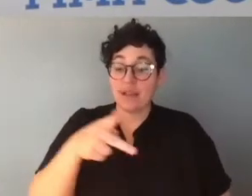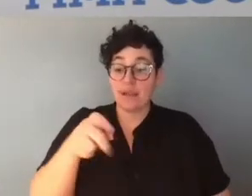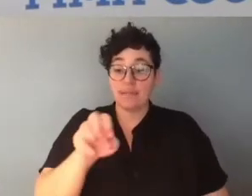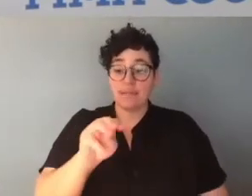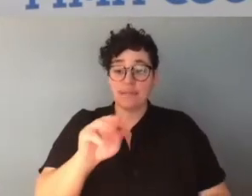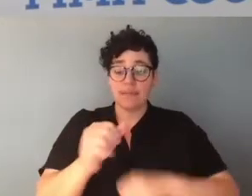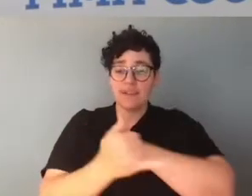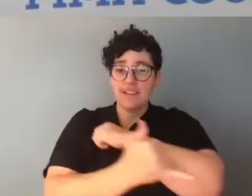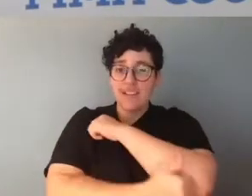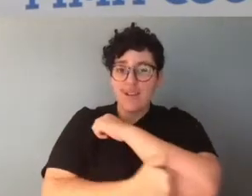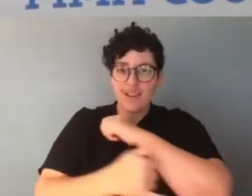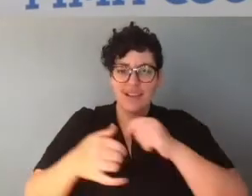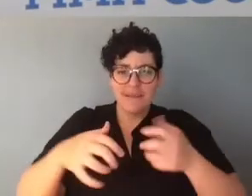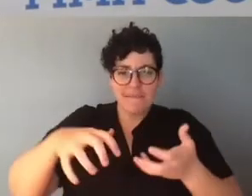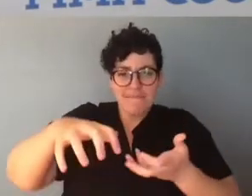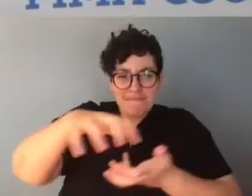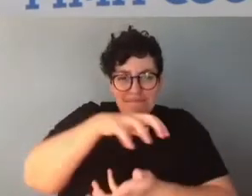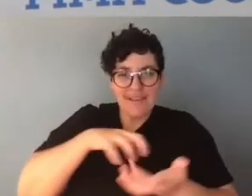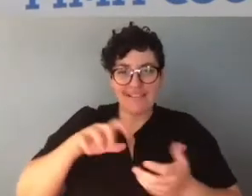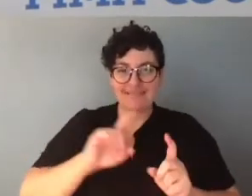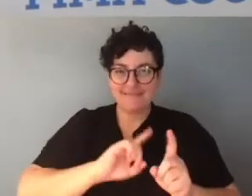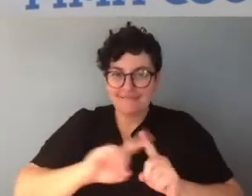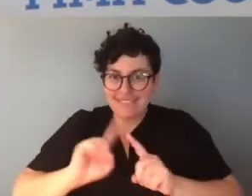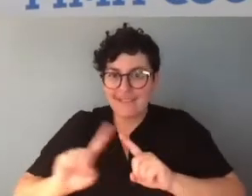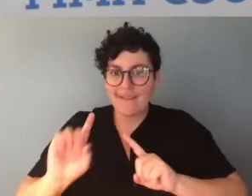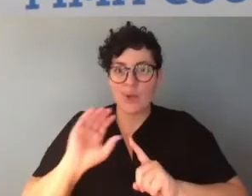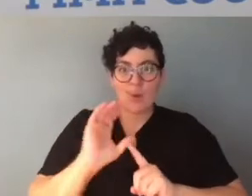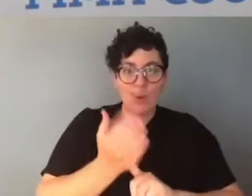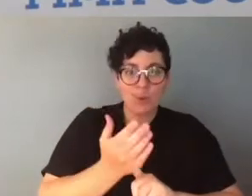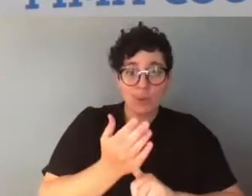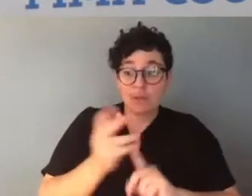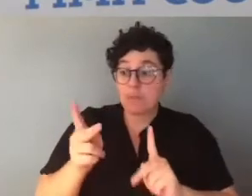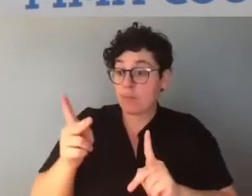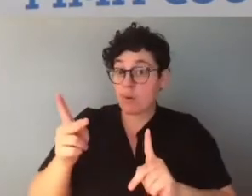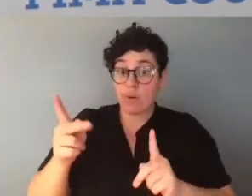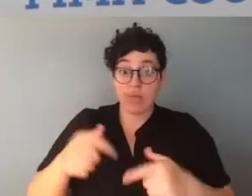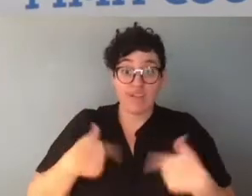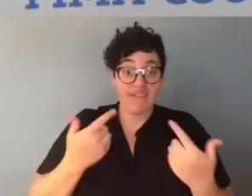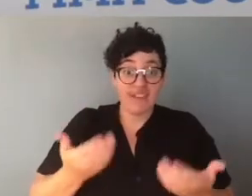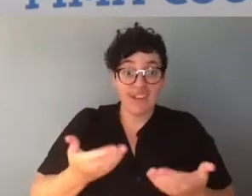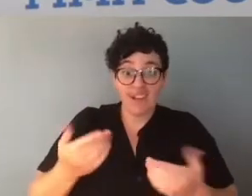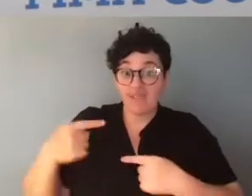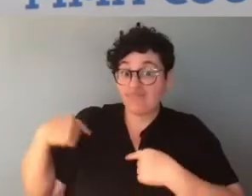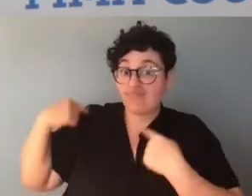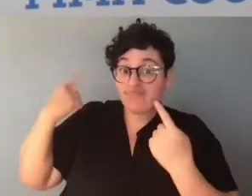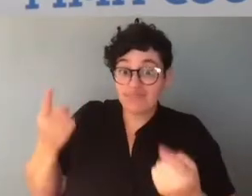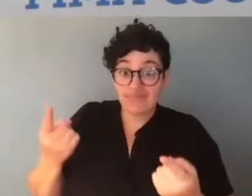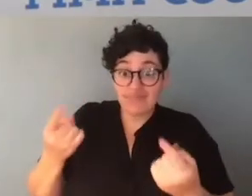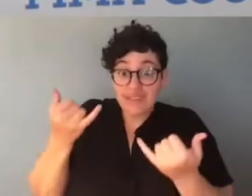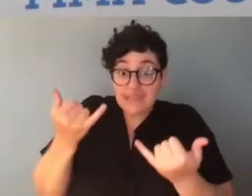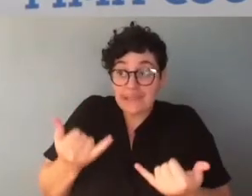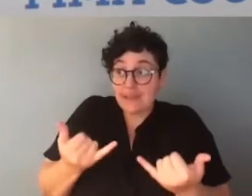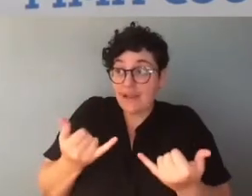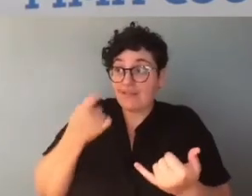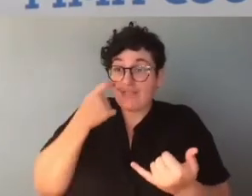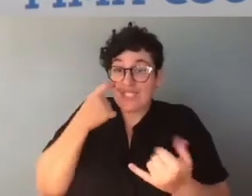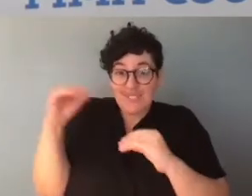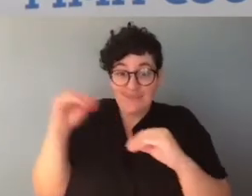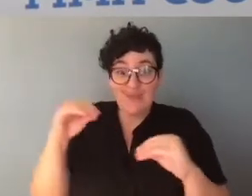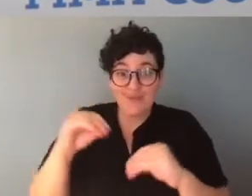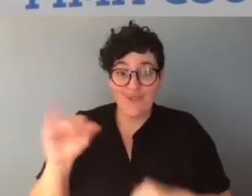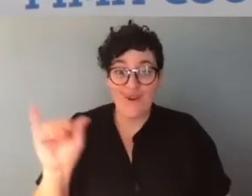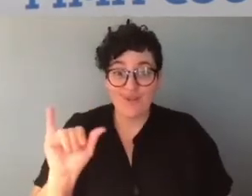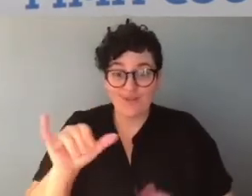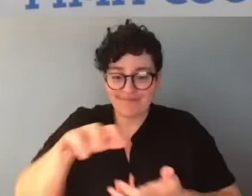culturas ancestrales con residentes de toda la vida y de largo plazo y personas recién llegadas, que todos compartimos el aire, la tierra